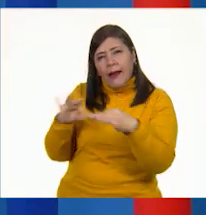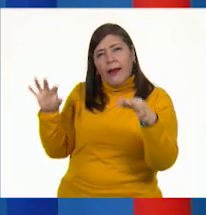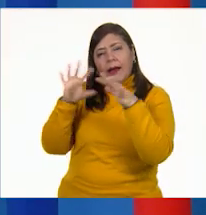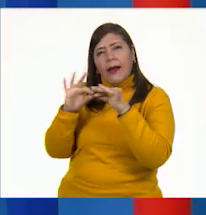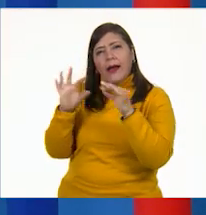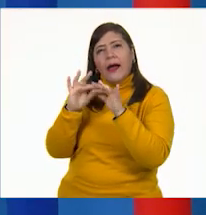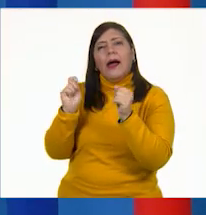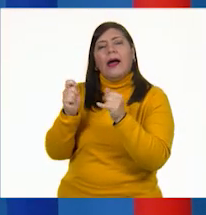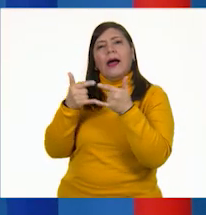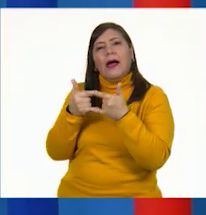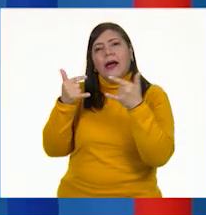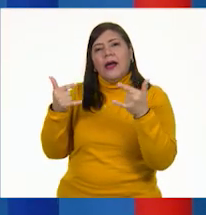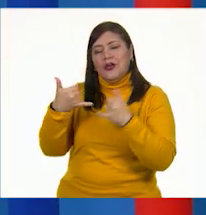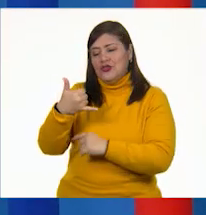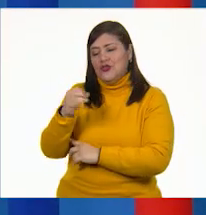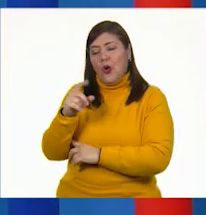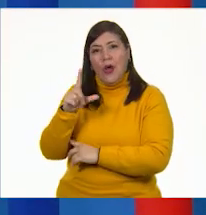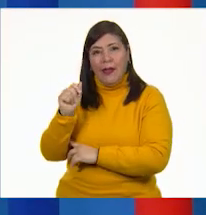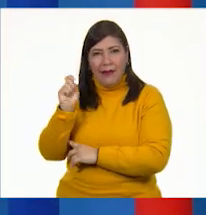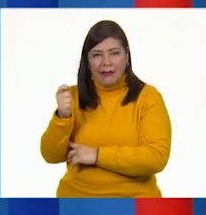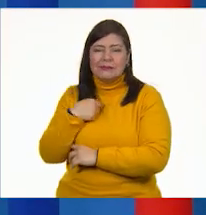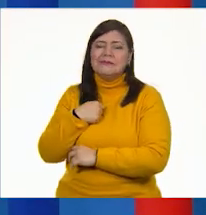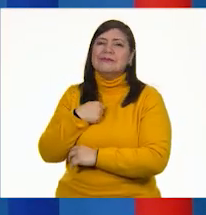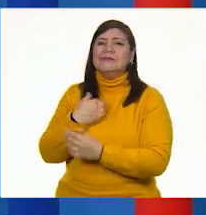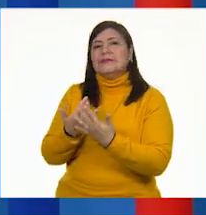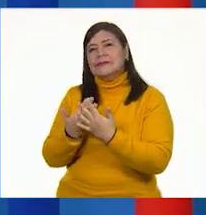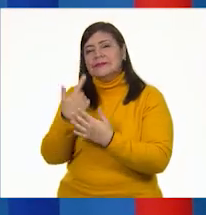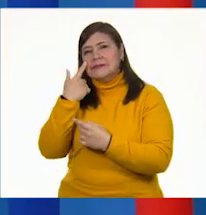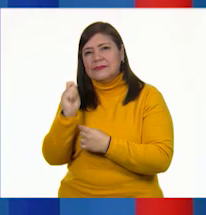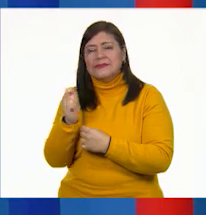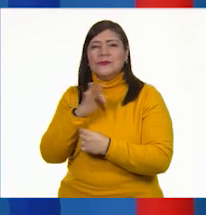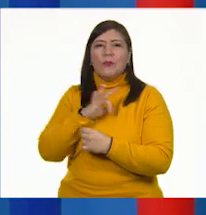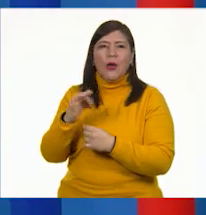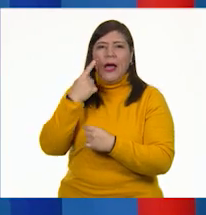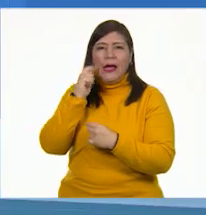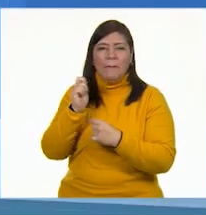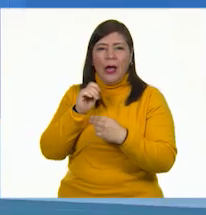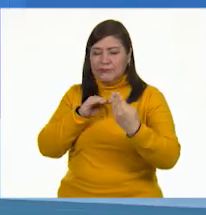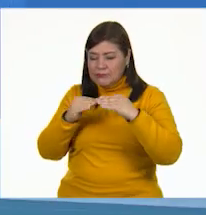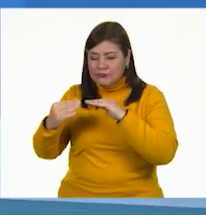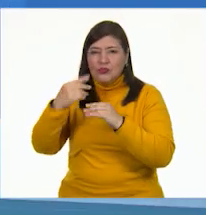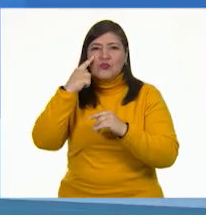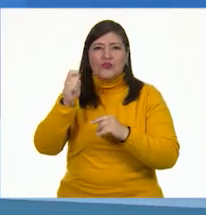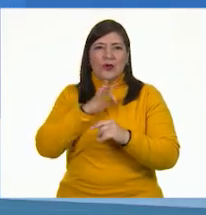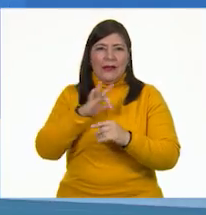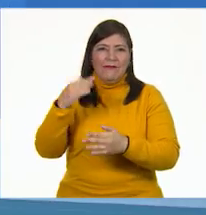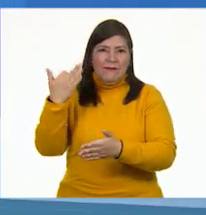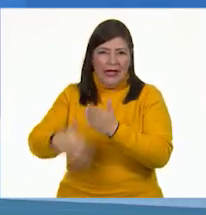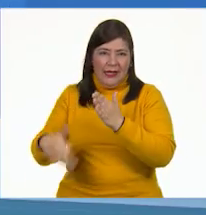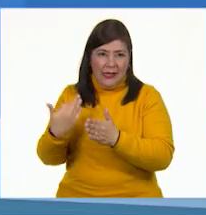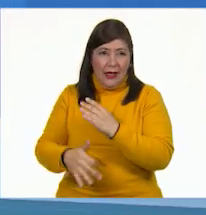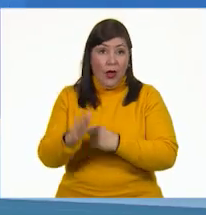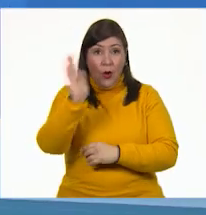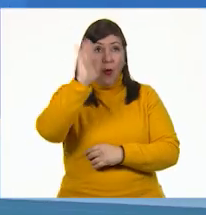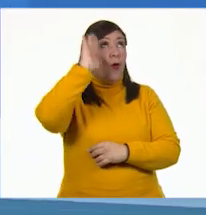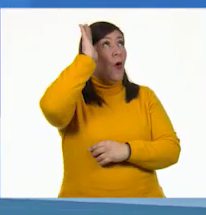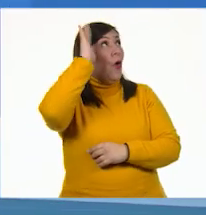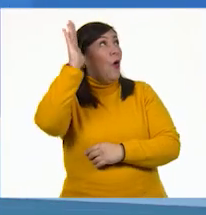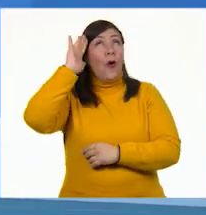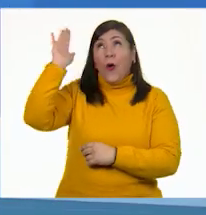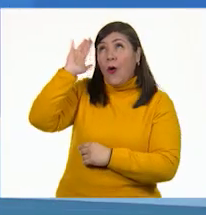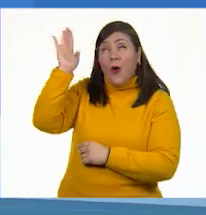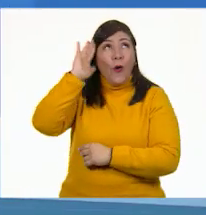de Yola. Tenemos pendiente continuar con el cuento de las piezas del rompecabezas. ¡Ah, sí! ¡Hola, hola! ¡Es